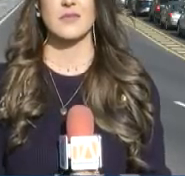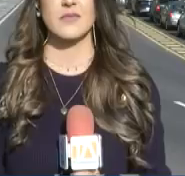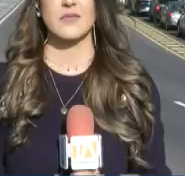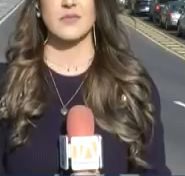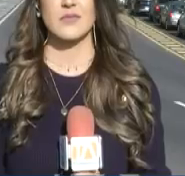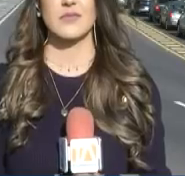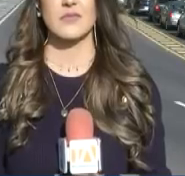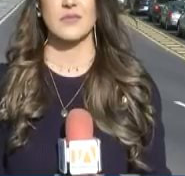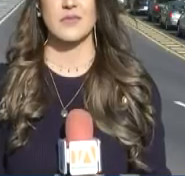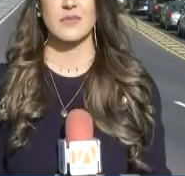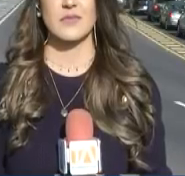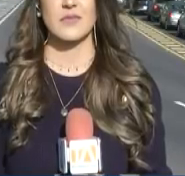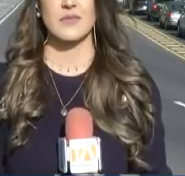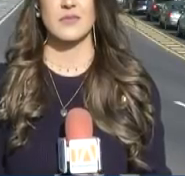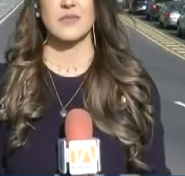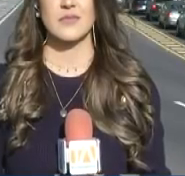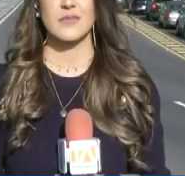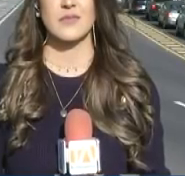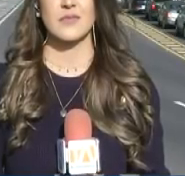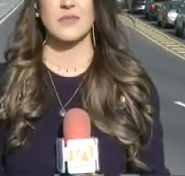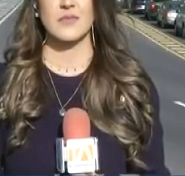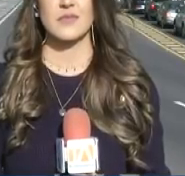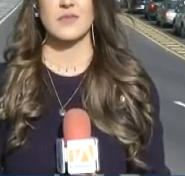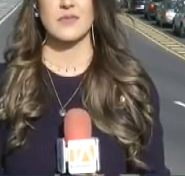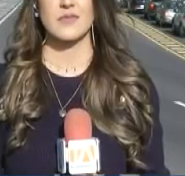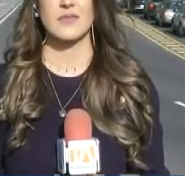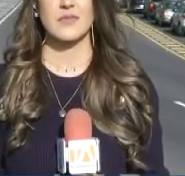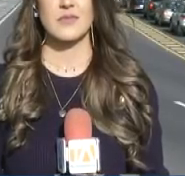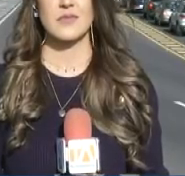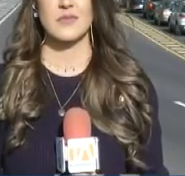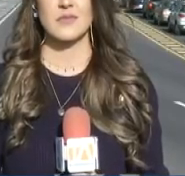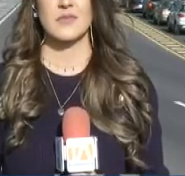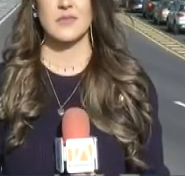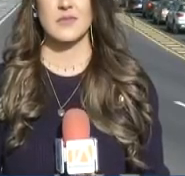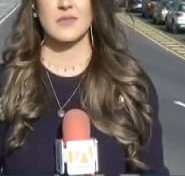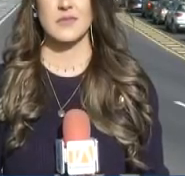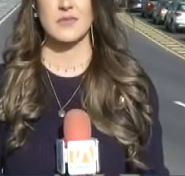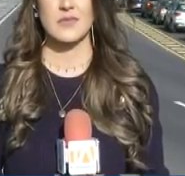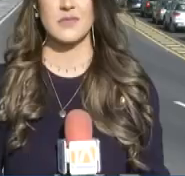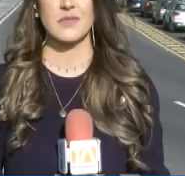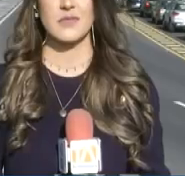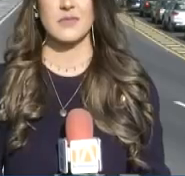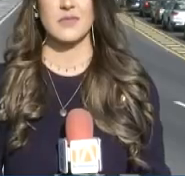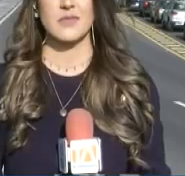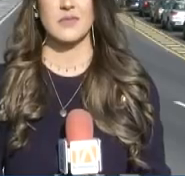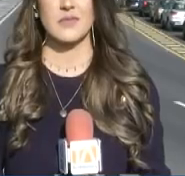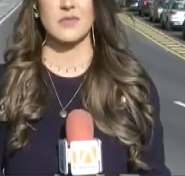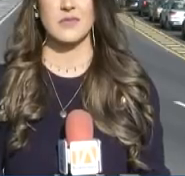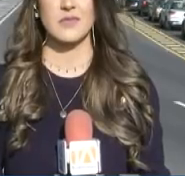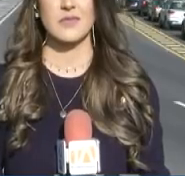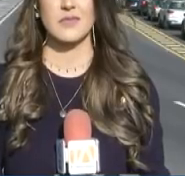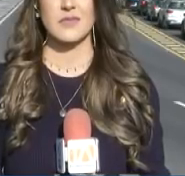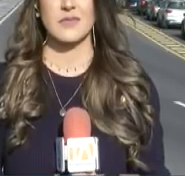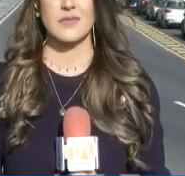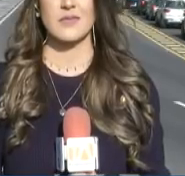recomendación, salgan con tiempo de casa. Ya vemos atrás de Fernanda que se registra bastante carga vehicular y también atrás de Angie, para que nos comente justamente